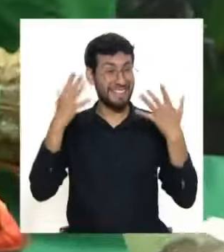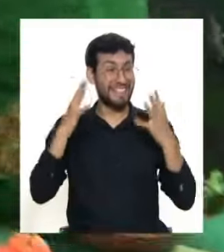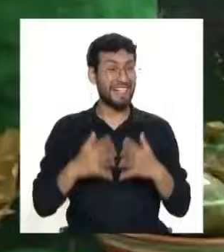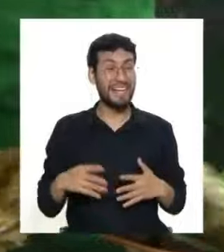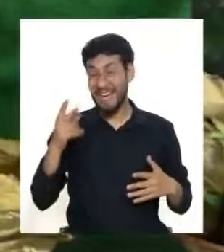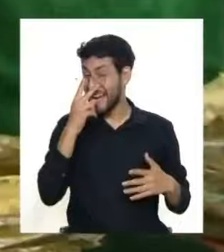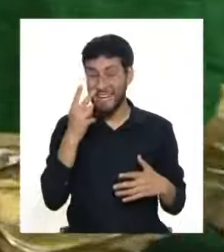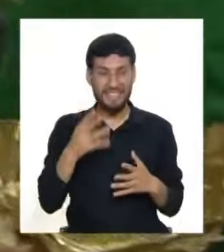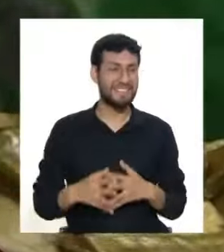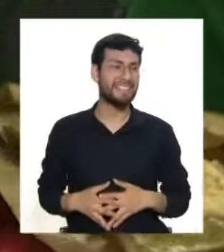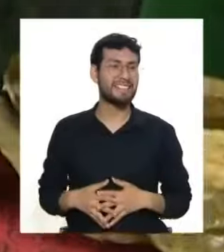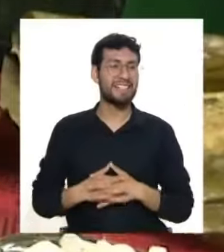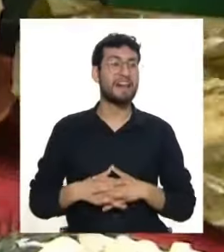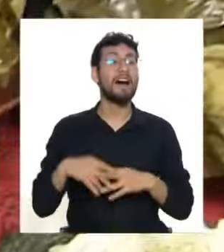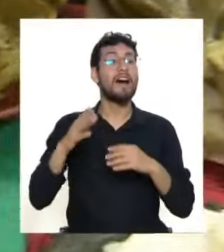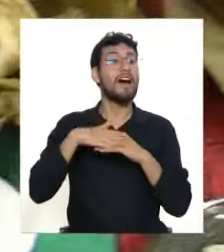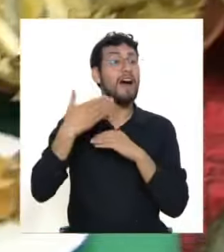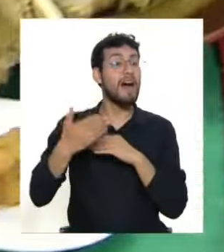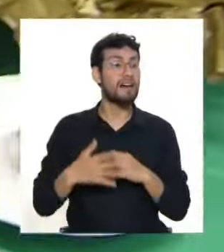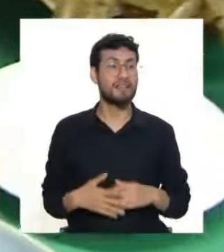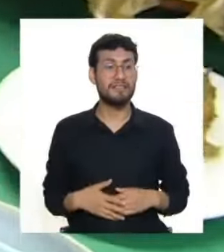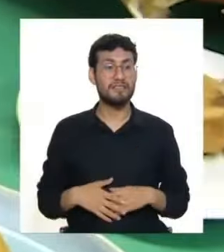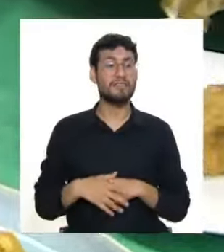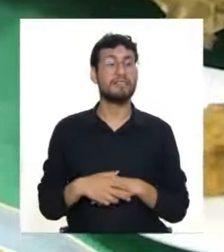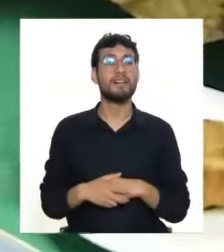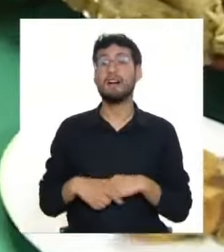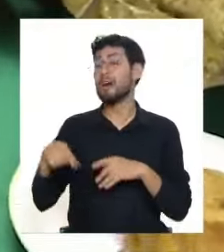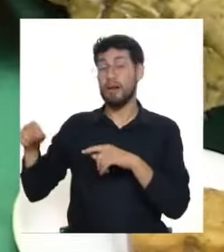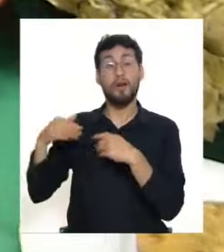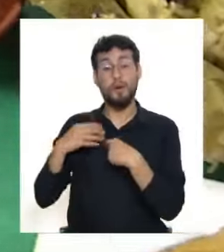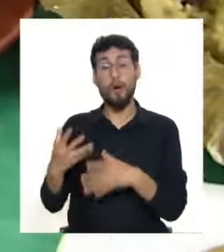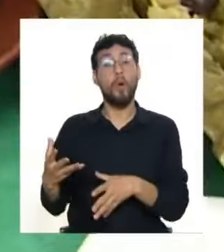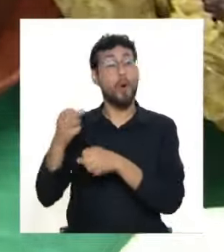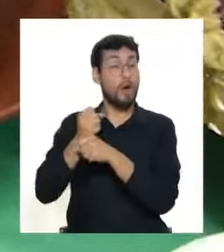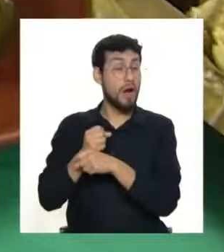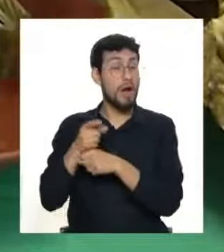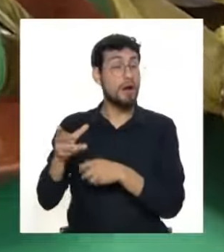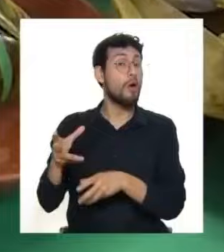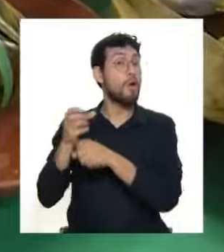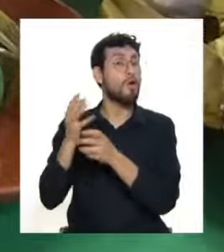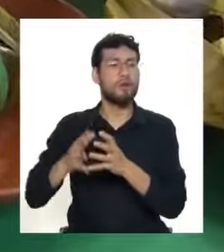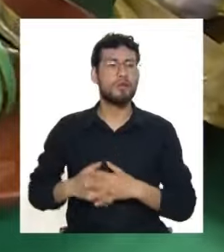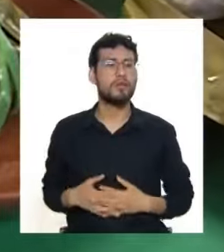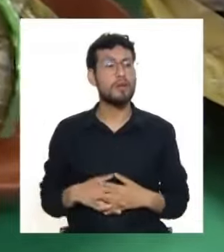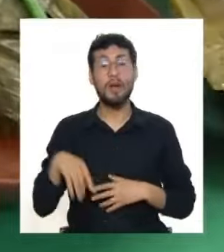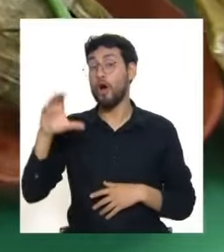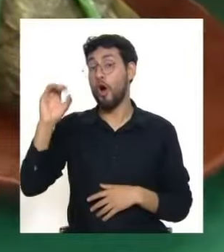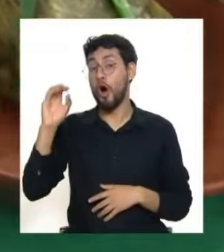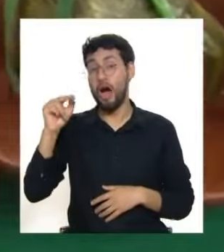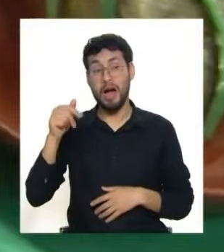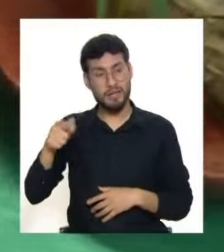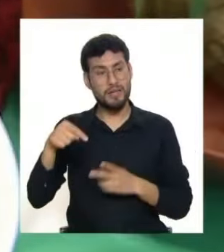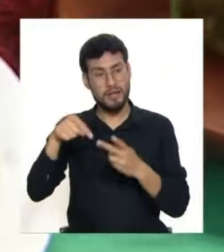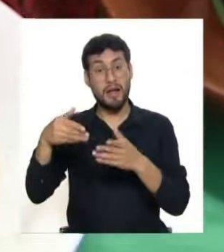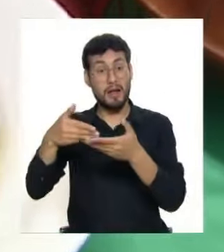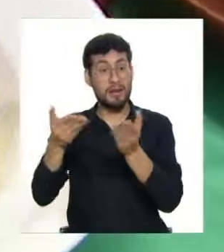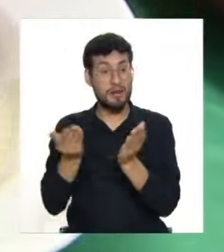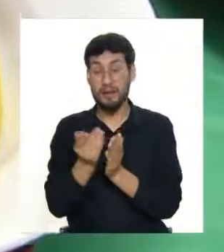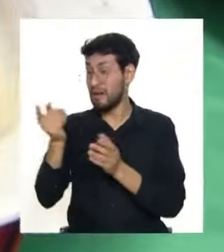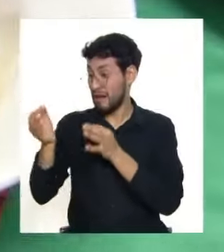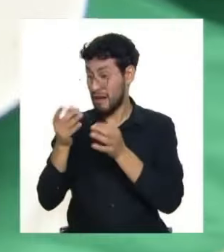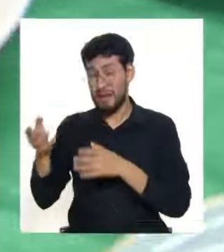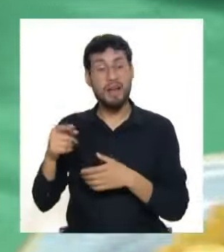diferente. Vamos a probarlo una vez ya. Luego tenemos acá más juane. lo acocona y este plato que decías